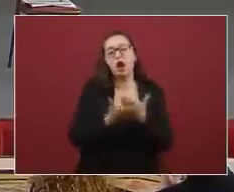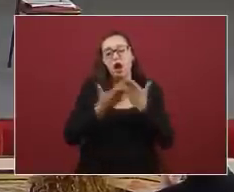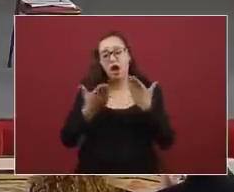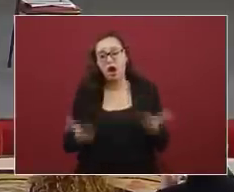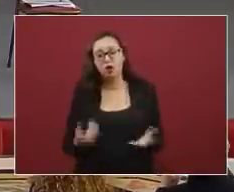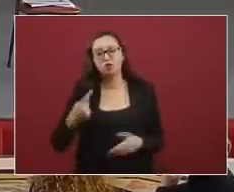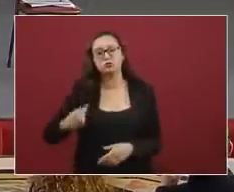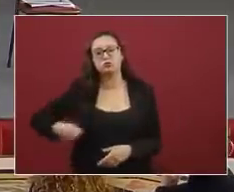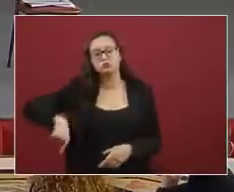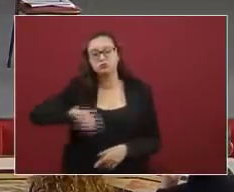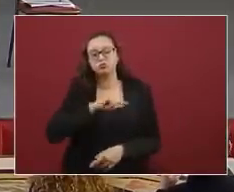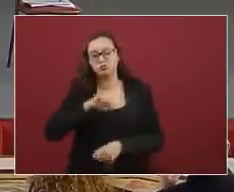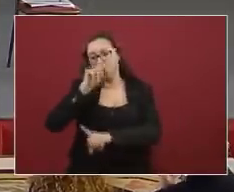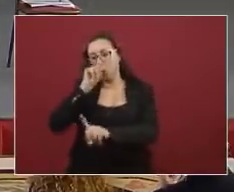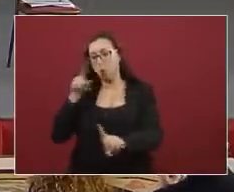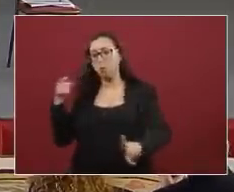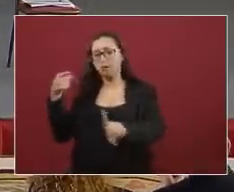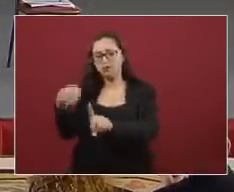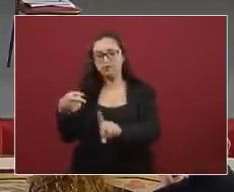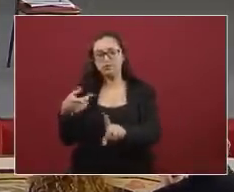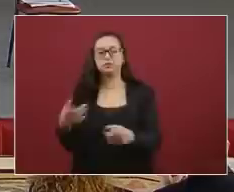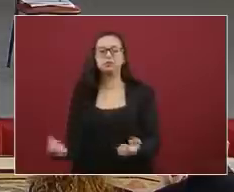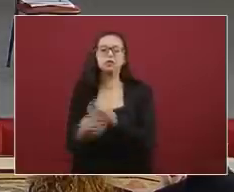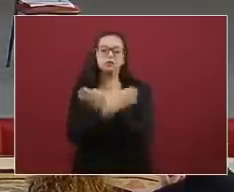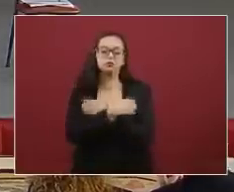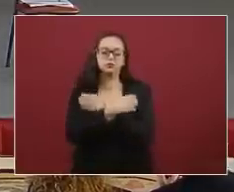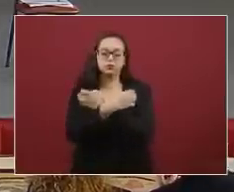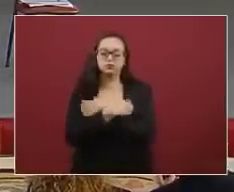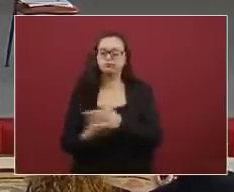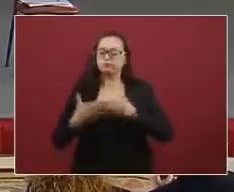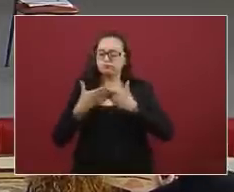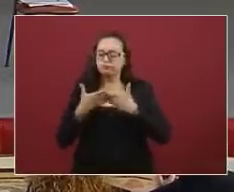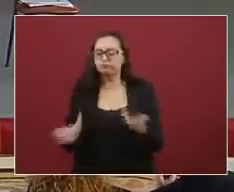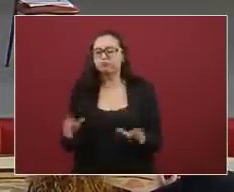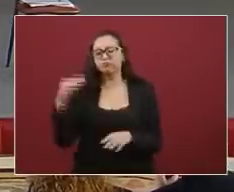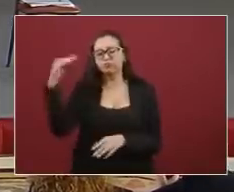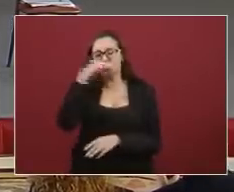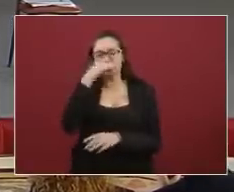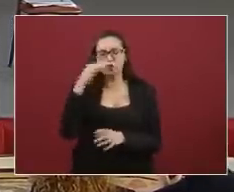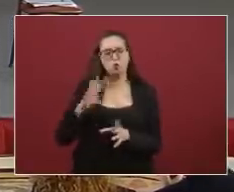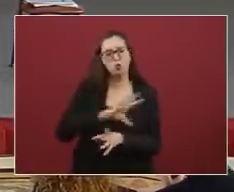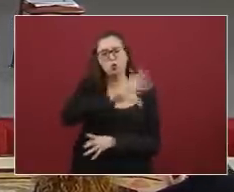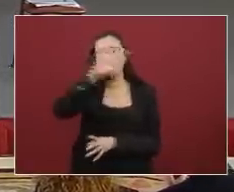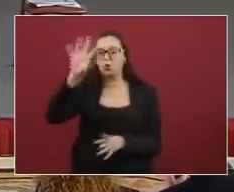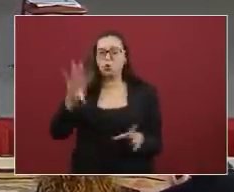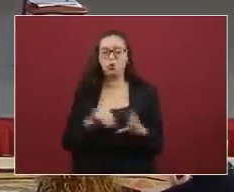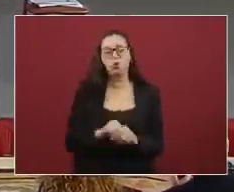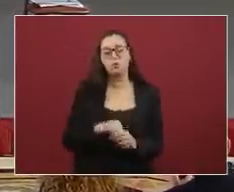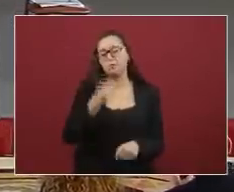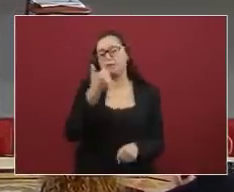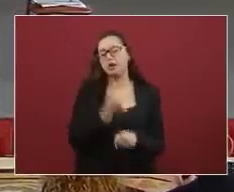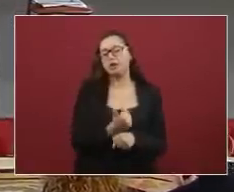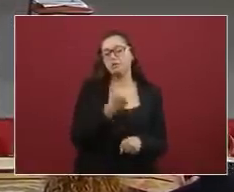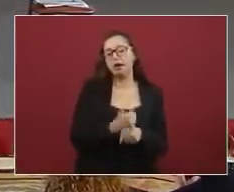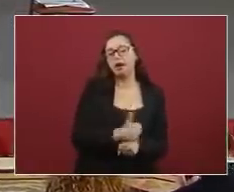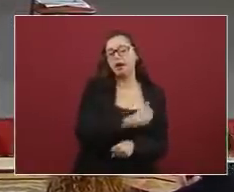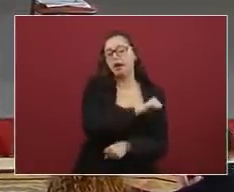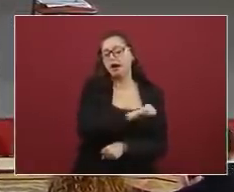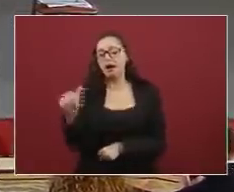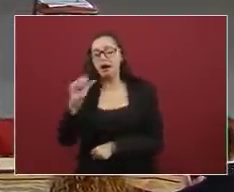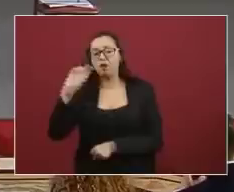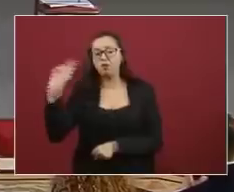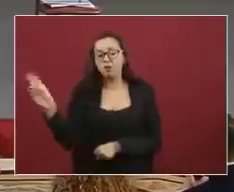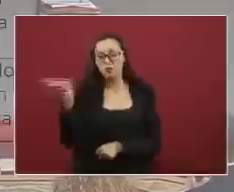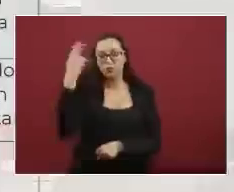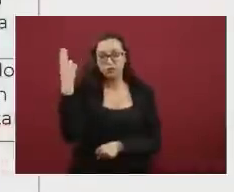una educación pública, gratuita, integral, para todos los niveles educativos,